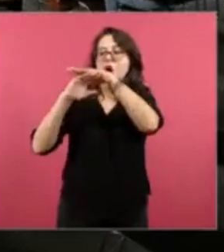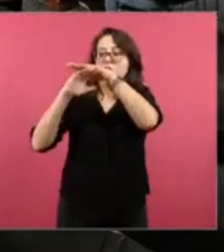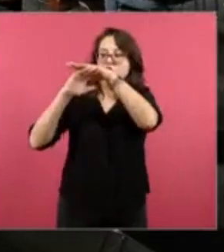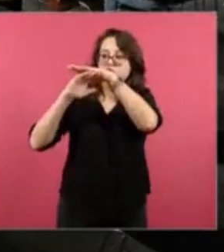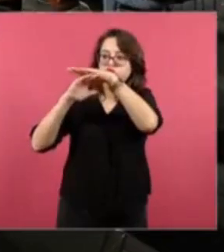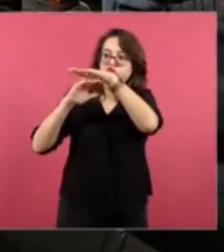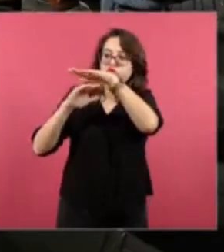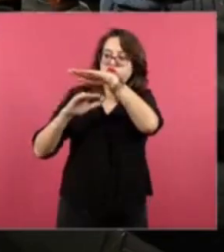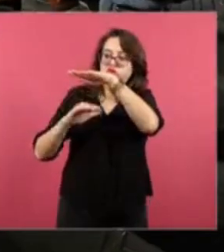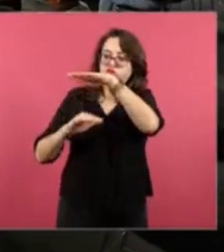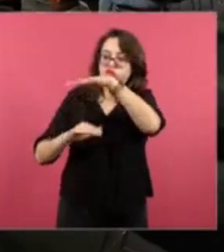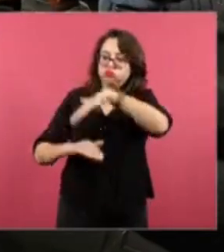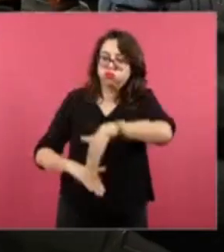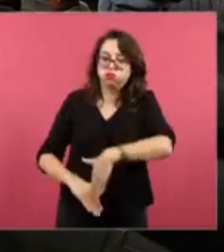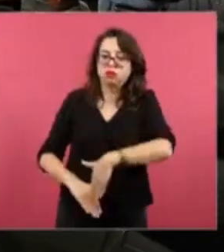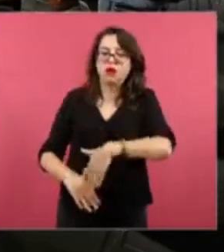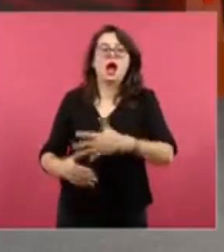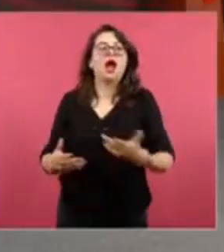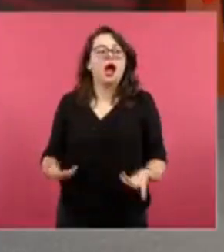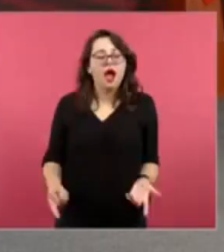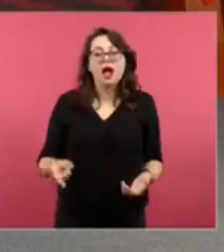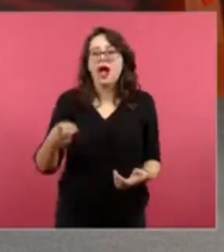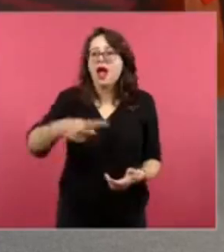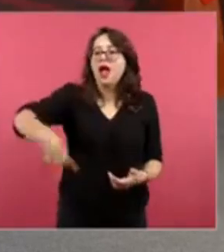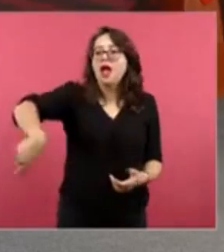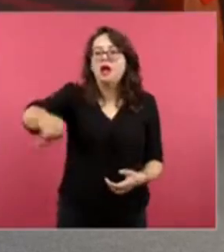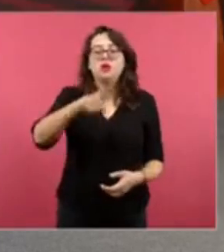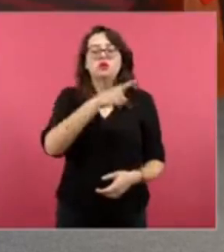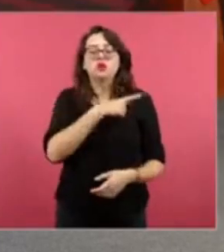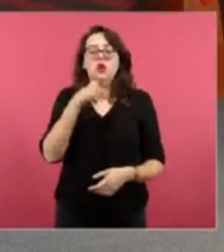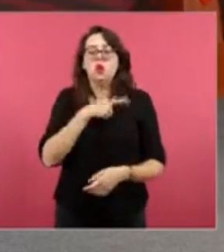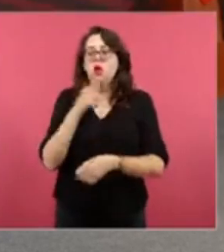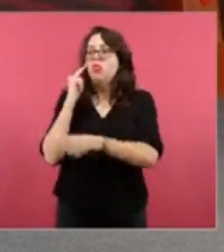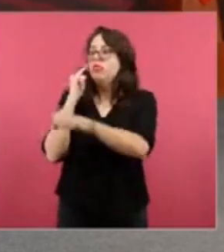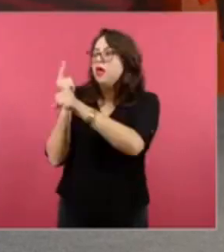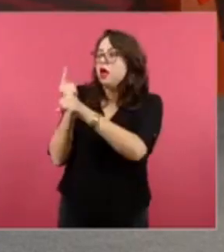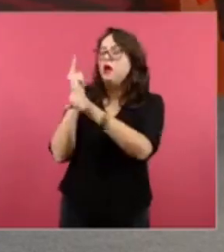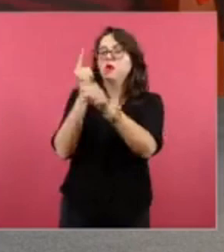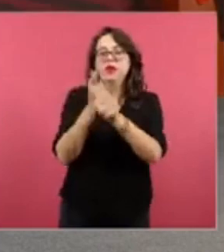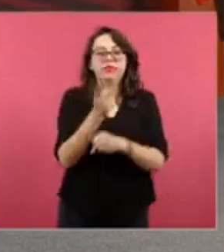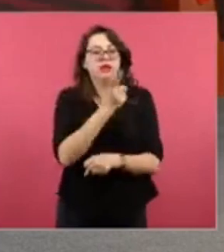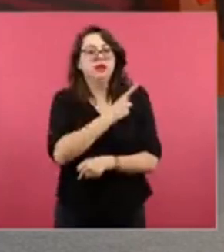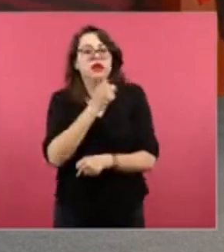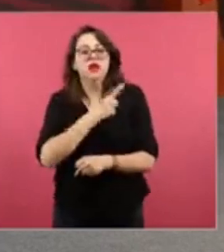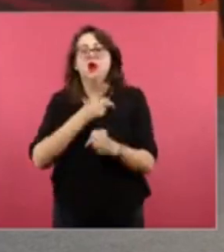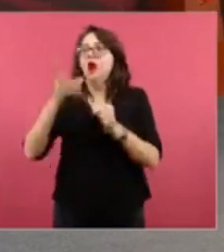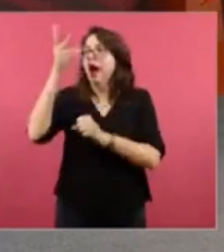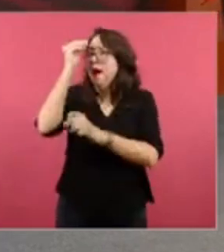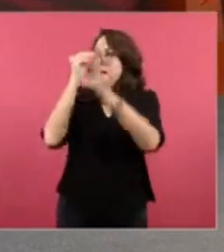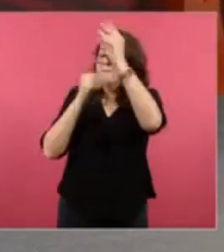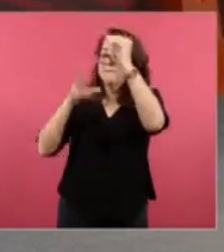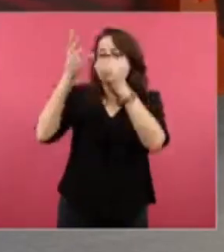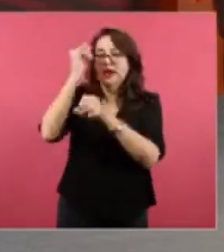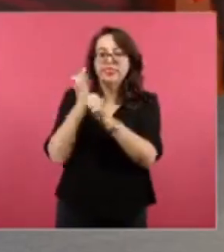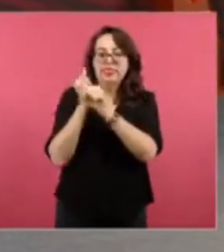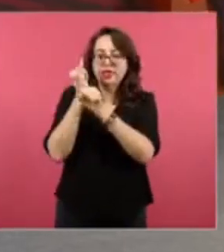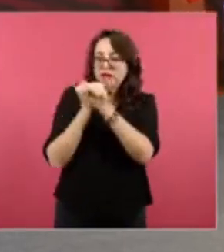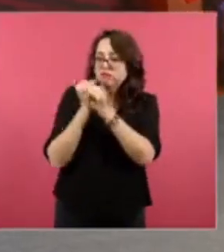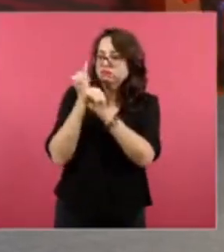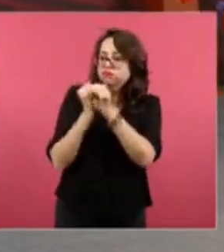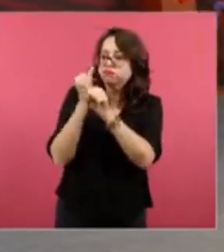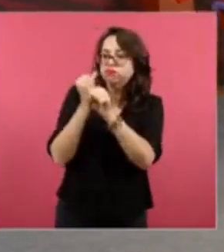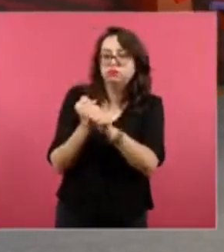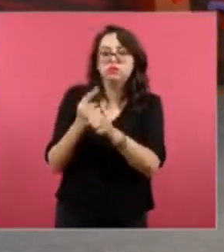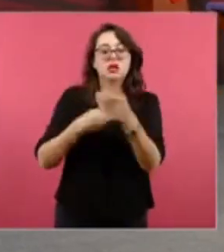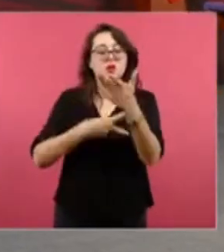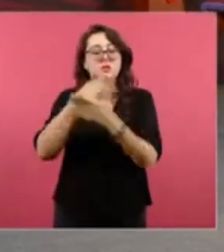¿Sí? Nuevamente, ¿quién está haciendo ese trabajo? Los niños, son ellos. Este proyecto, junto con todos los proyectos que están en